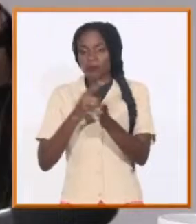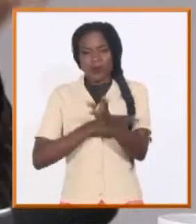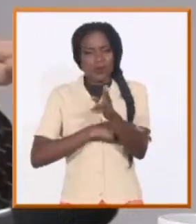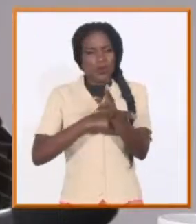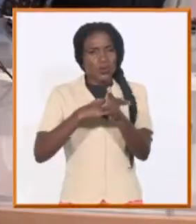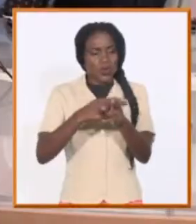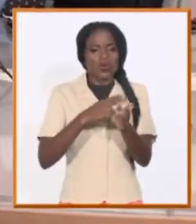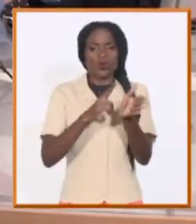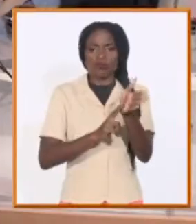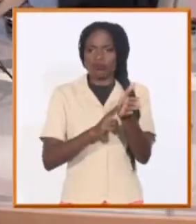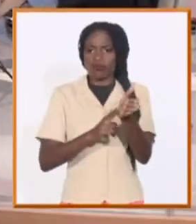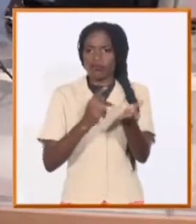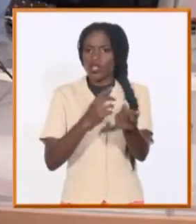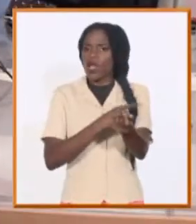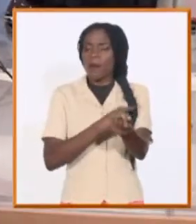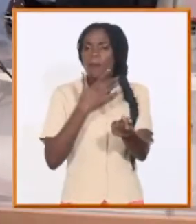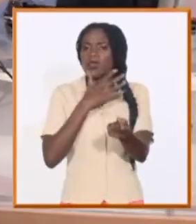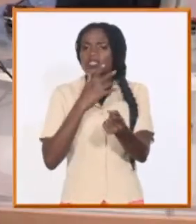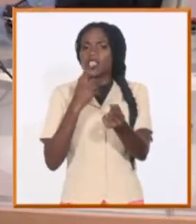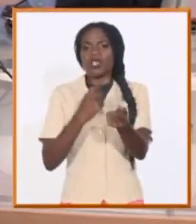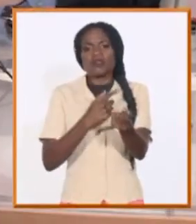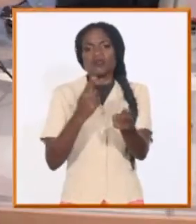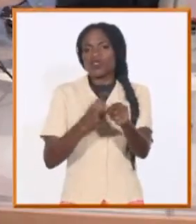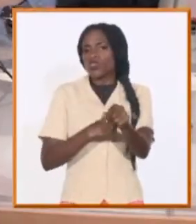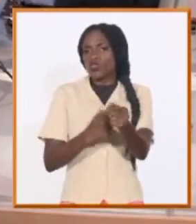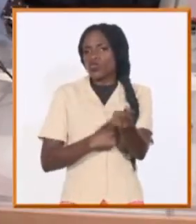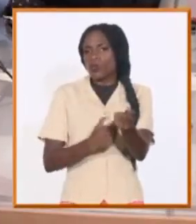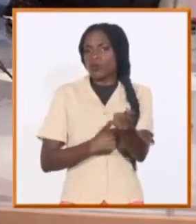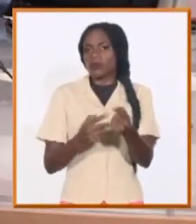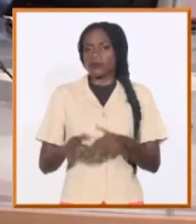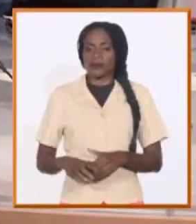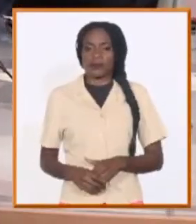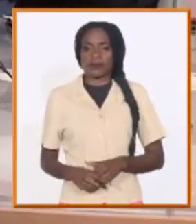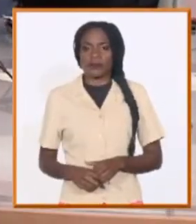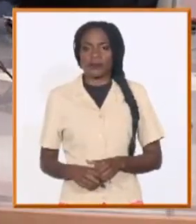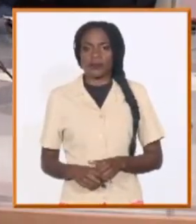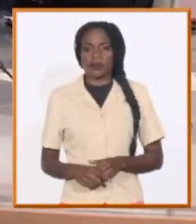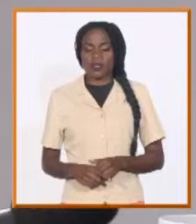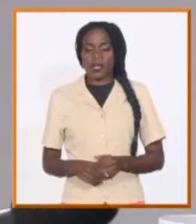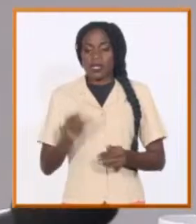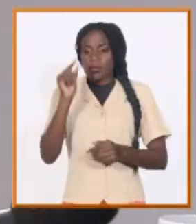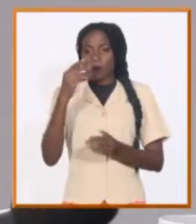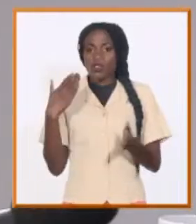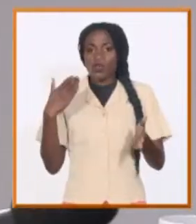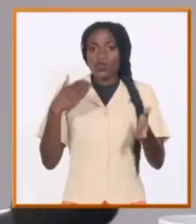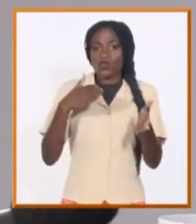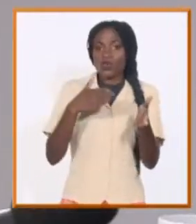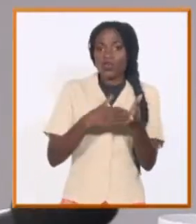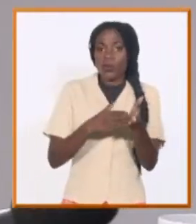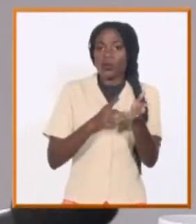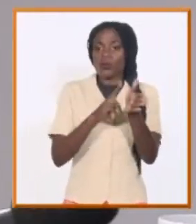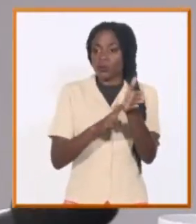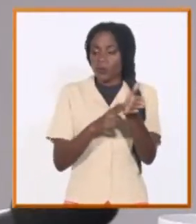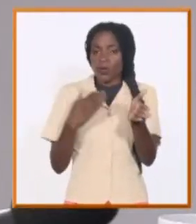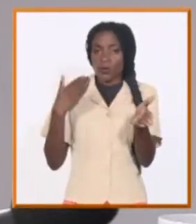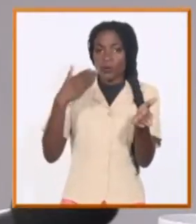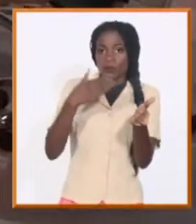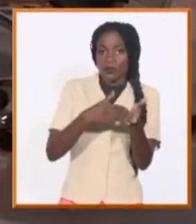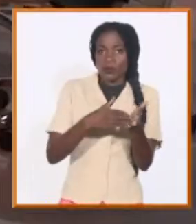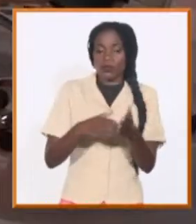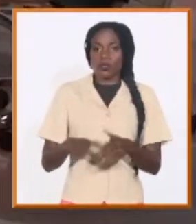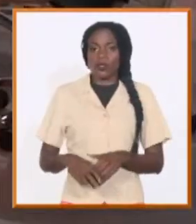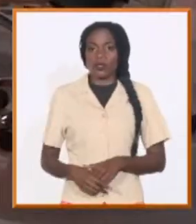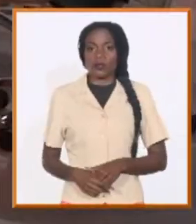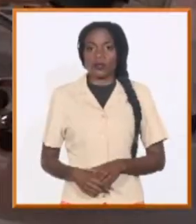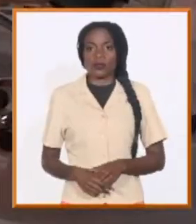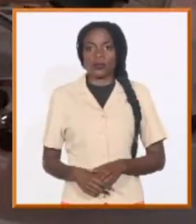metro. Ahora, las personas iban totalmente a ver al estadio, también a ver las instalaciones en los metros. Angélica, de